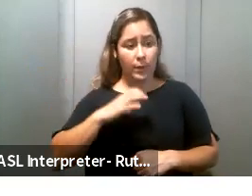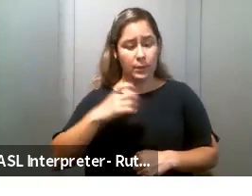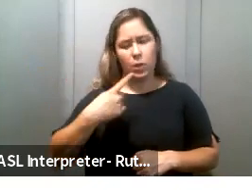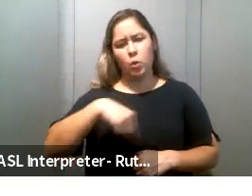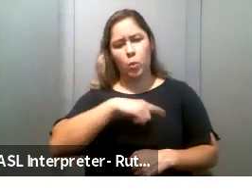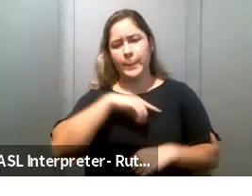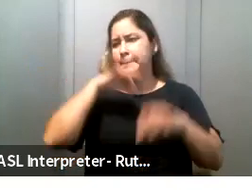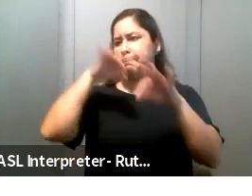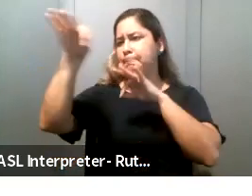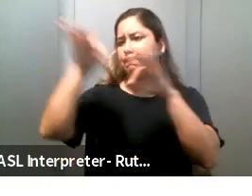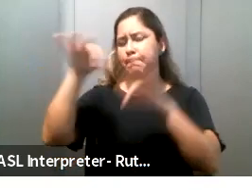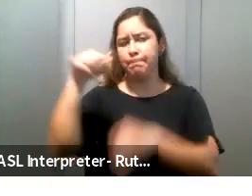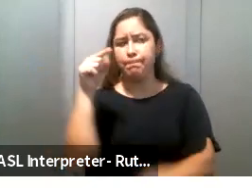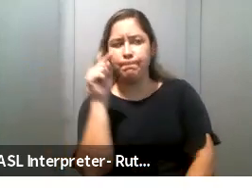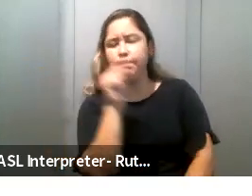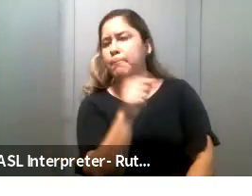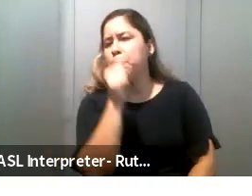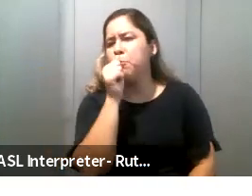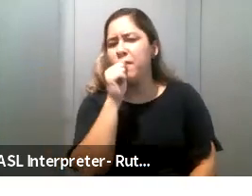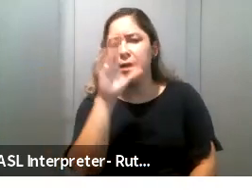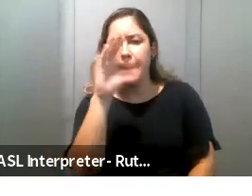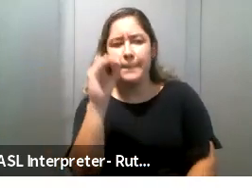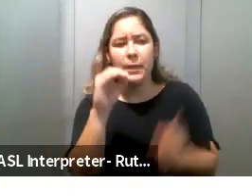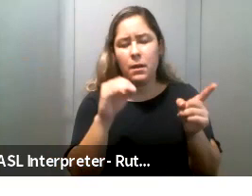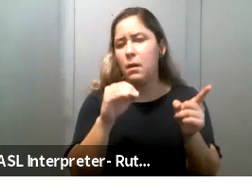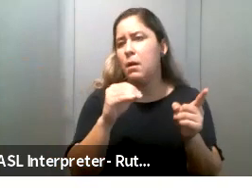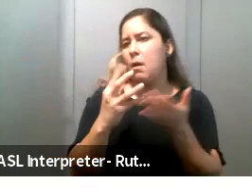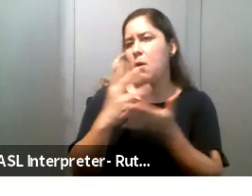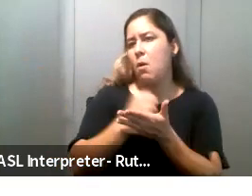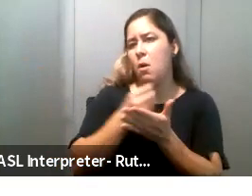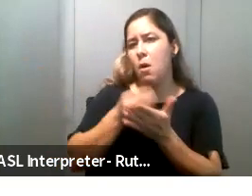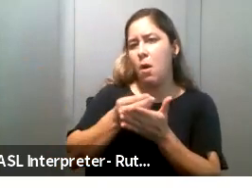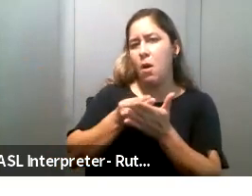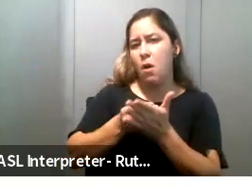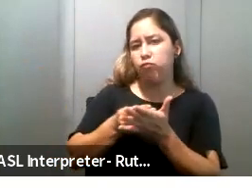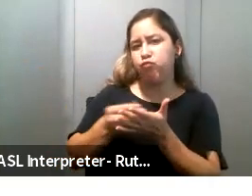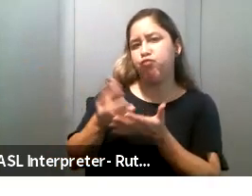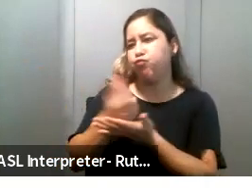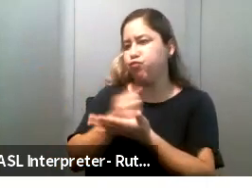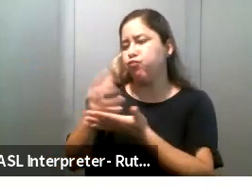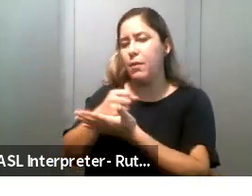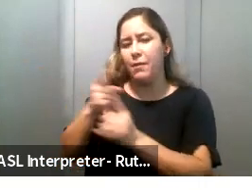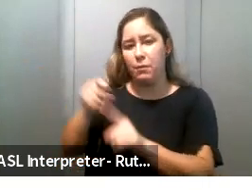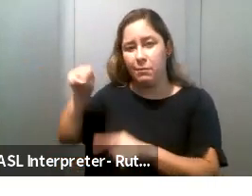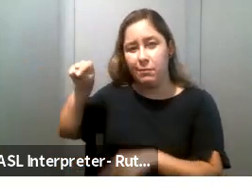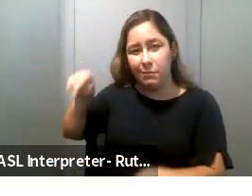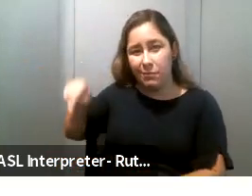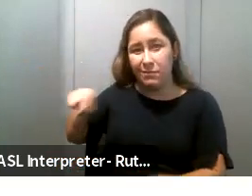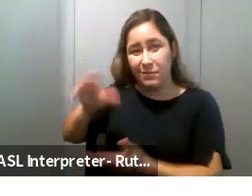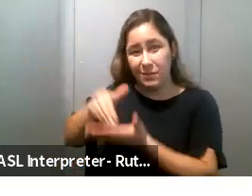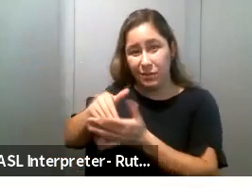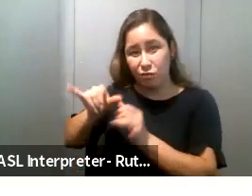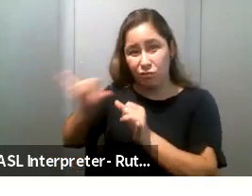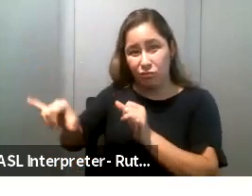conexión entre las compañías privadas y detención, eso es algo que muchas personas pueden ver, es